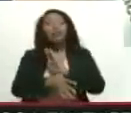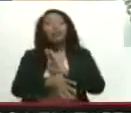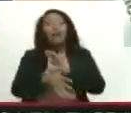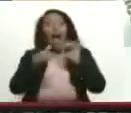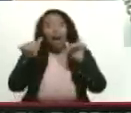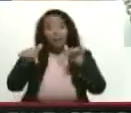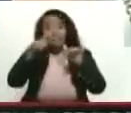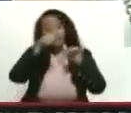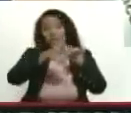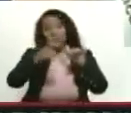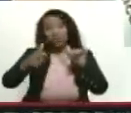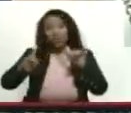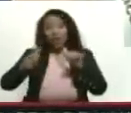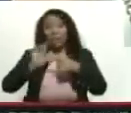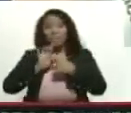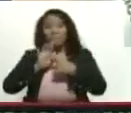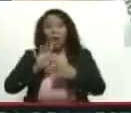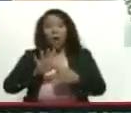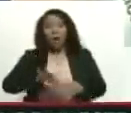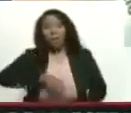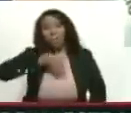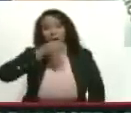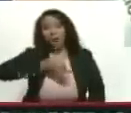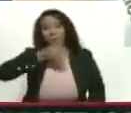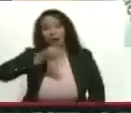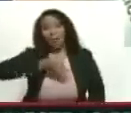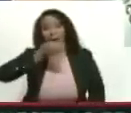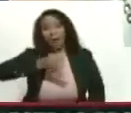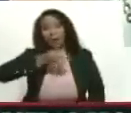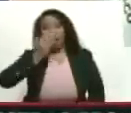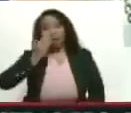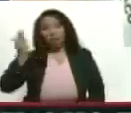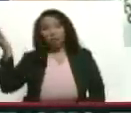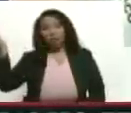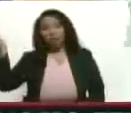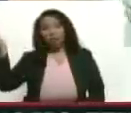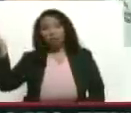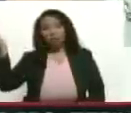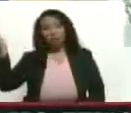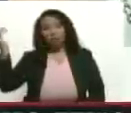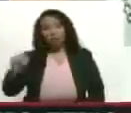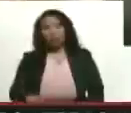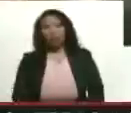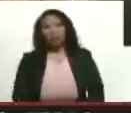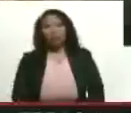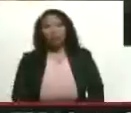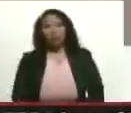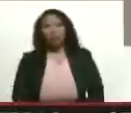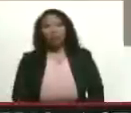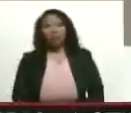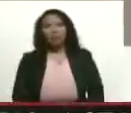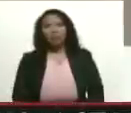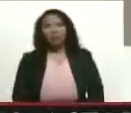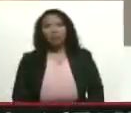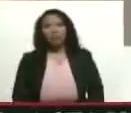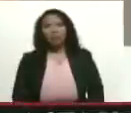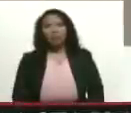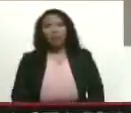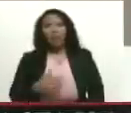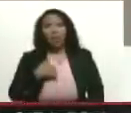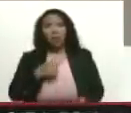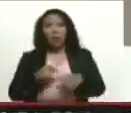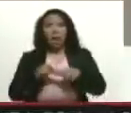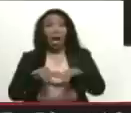sujeto dio estas graves declaraciones. Adelante. Ese es el objetivo. Yo me quedo con eso aquí. Es que la única